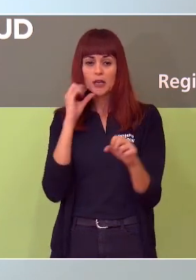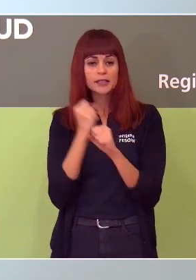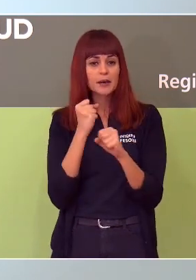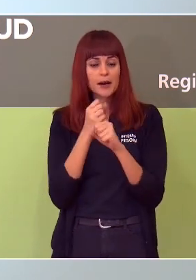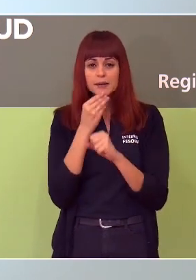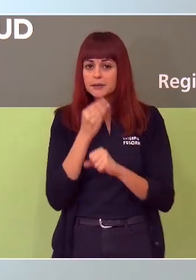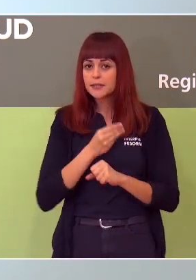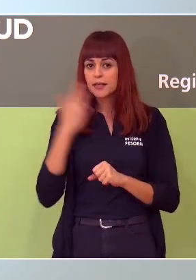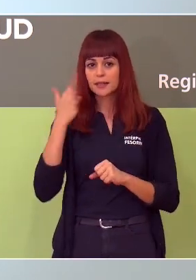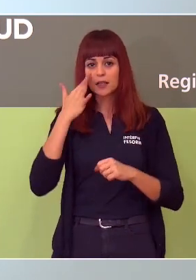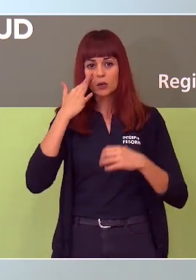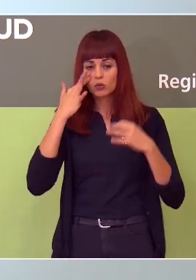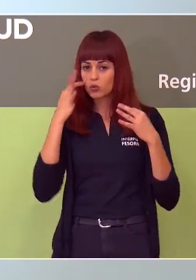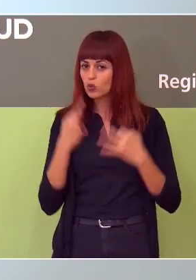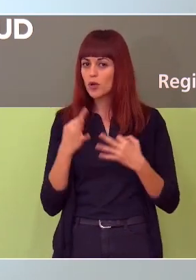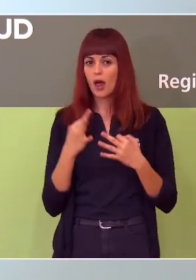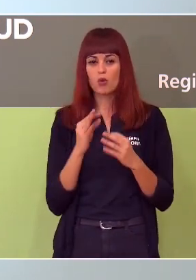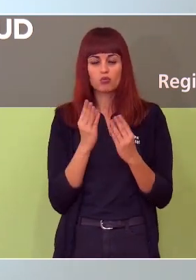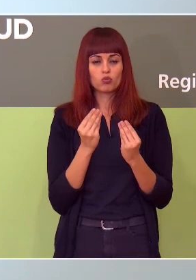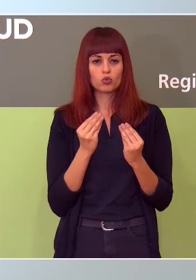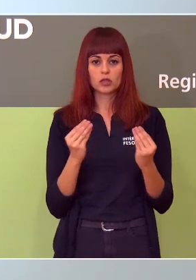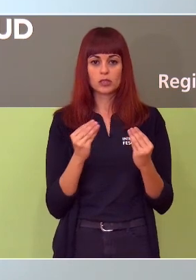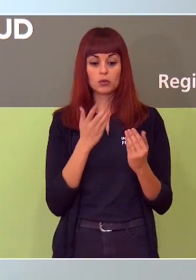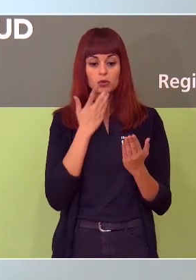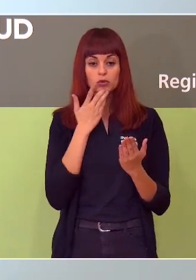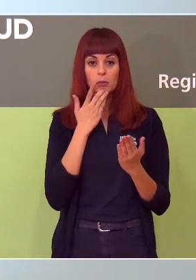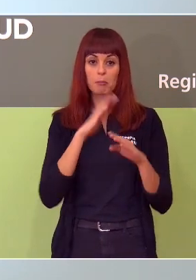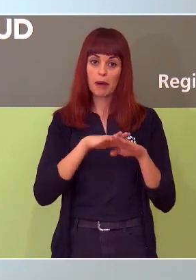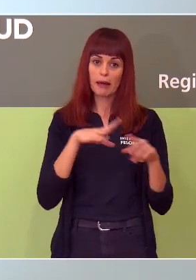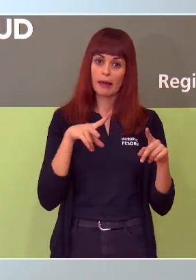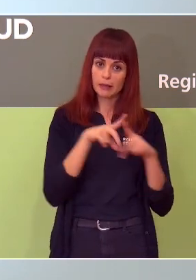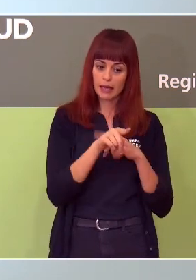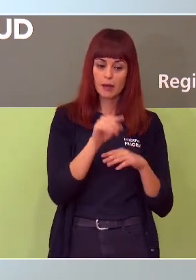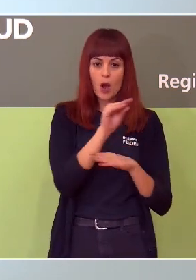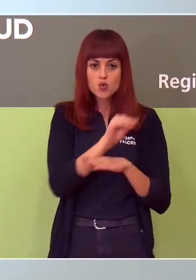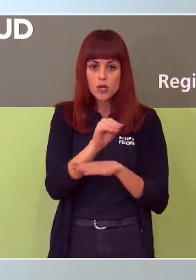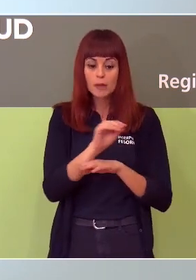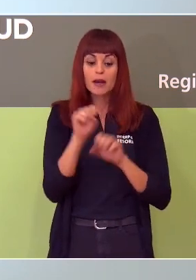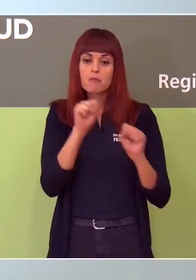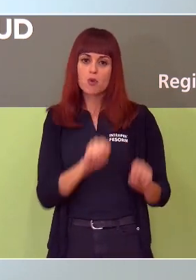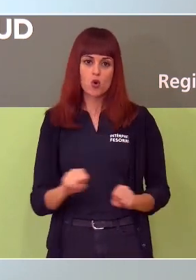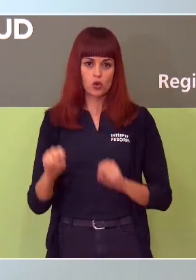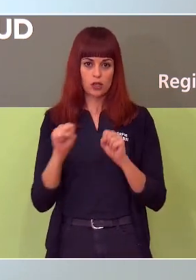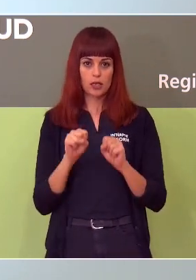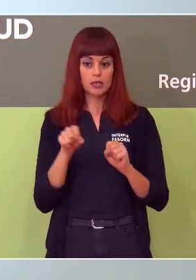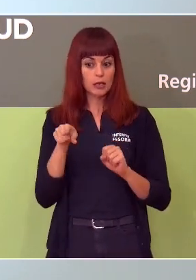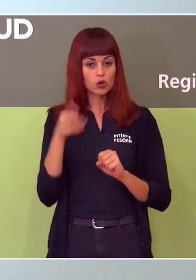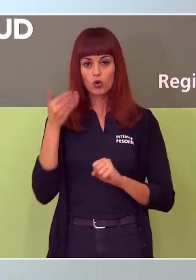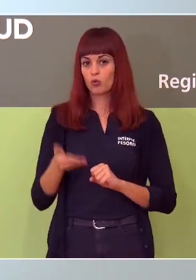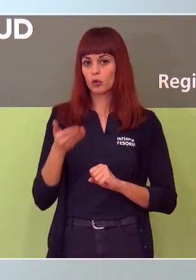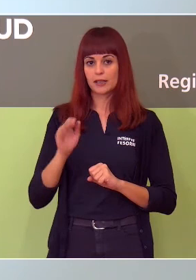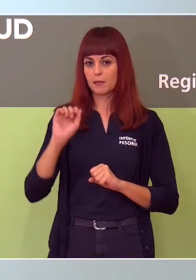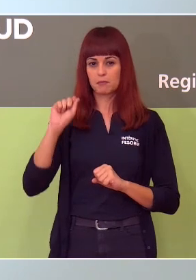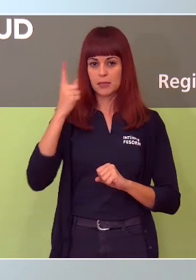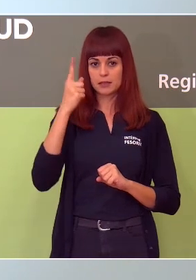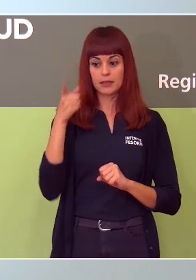de prudencia y a la hora de prevenir y de cuidar y de protegerse. Eso ahora mismo es lo crítico y es lo más importante. Es decir,